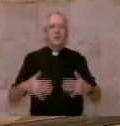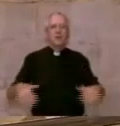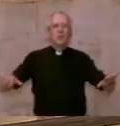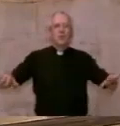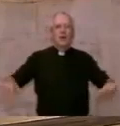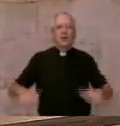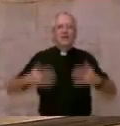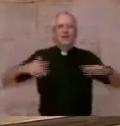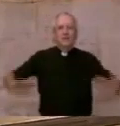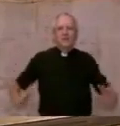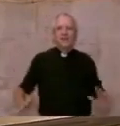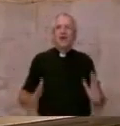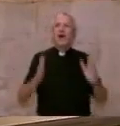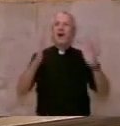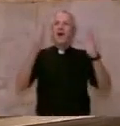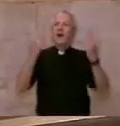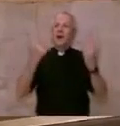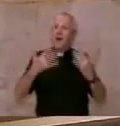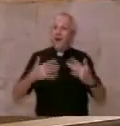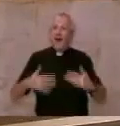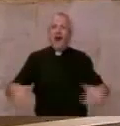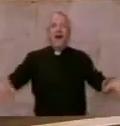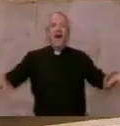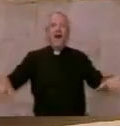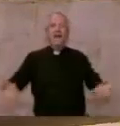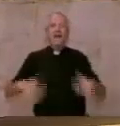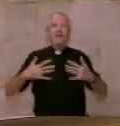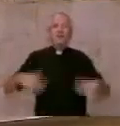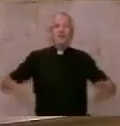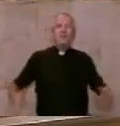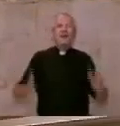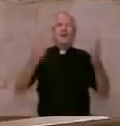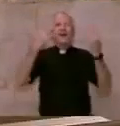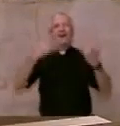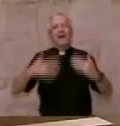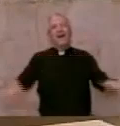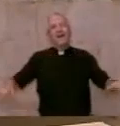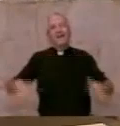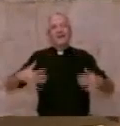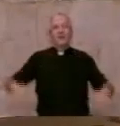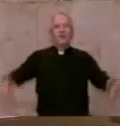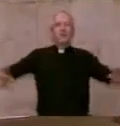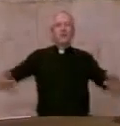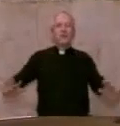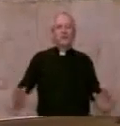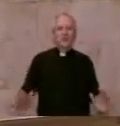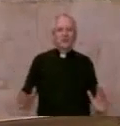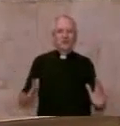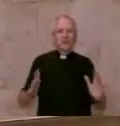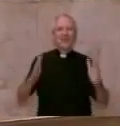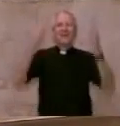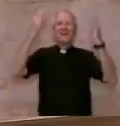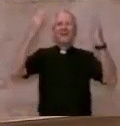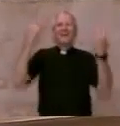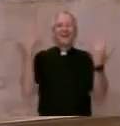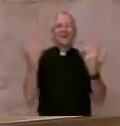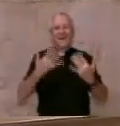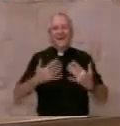El canto de la Aleluya es la aclamación que corresponde a la lectura de estas